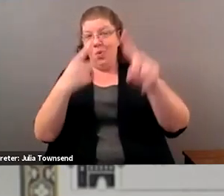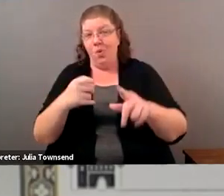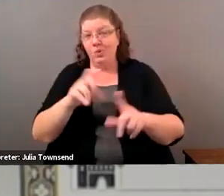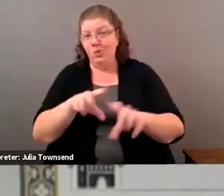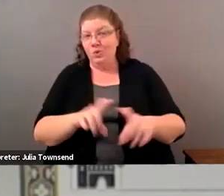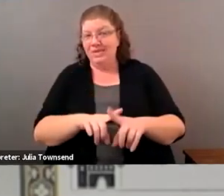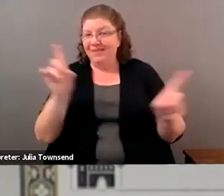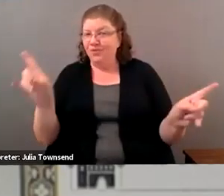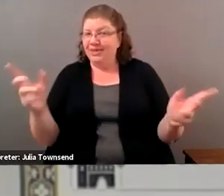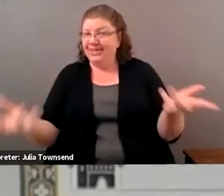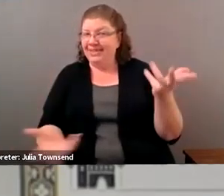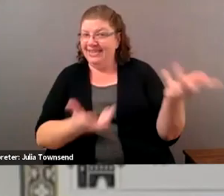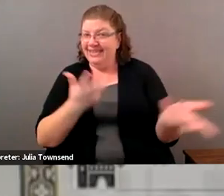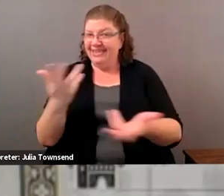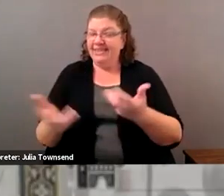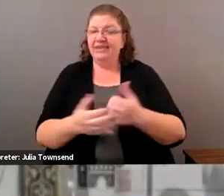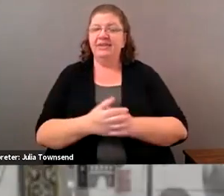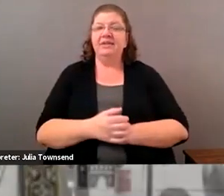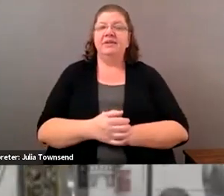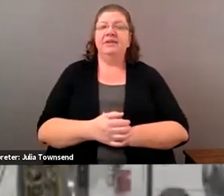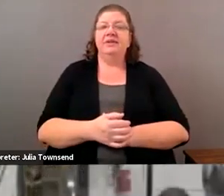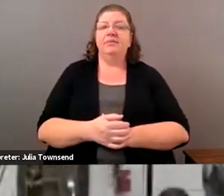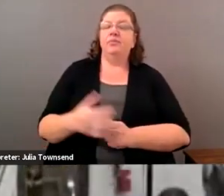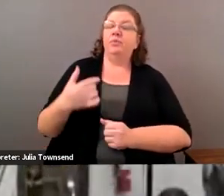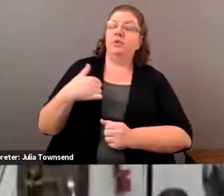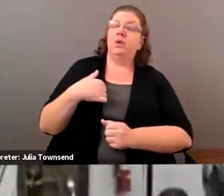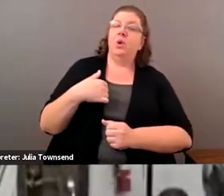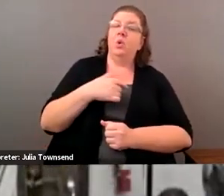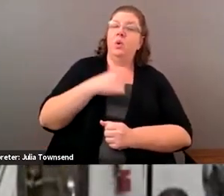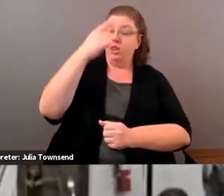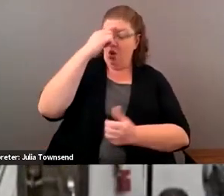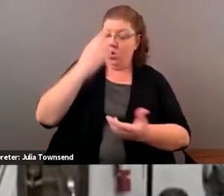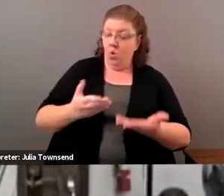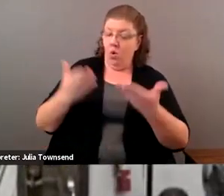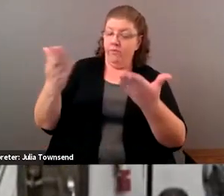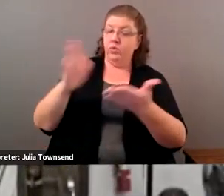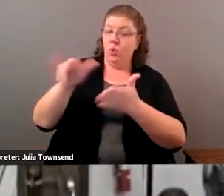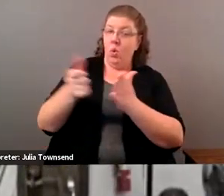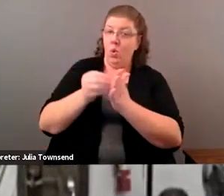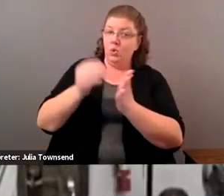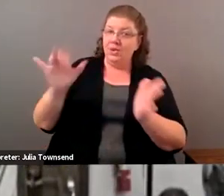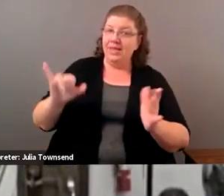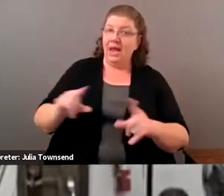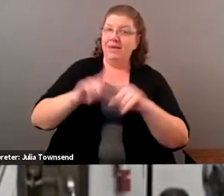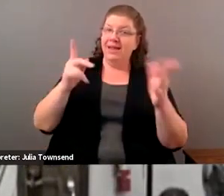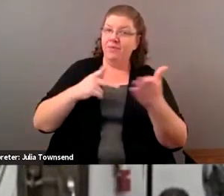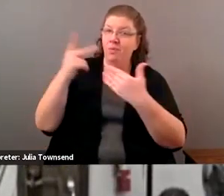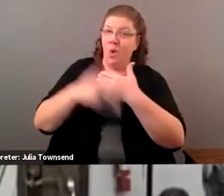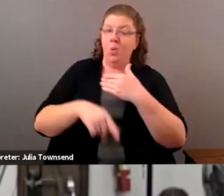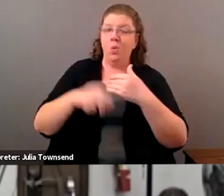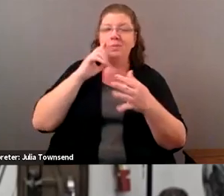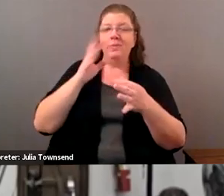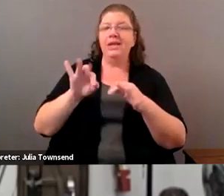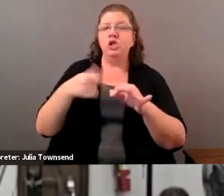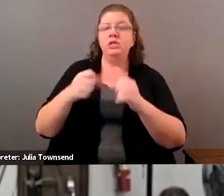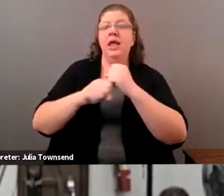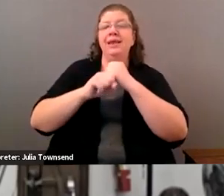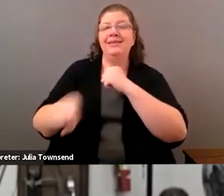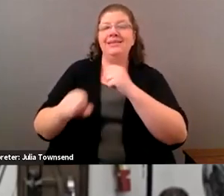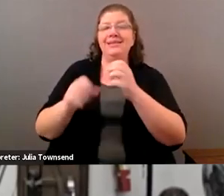distinta creo que si hiciéramos algo que ofrecemos a todos los estudiantes estamos hablando de un programa distintos que es una extensión del año escolar